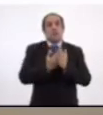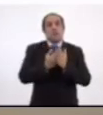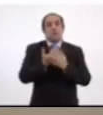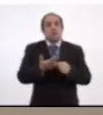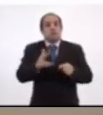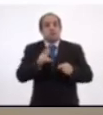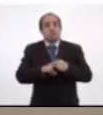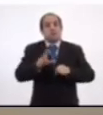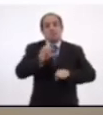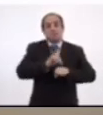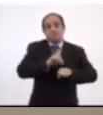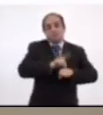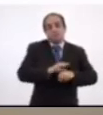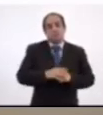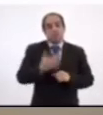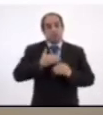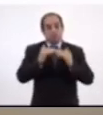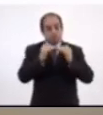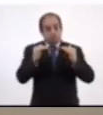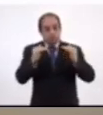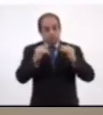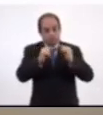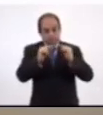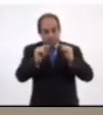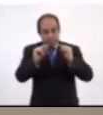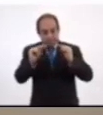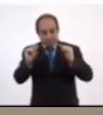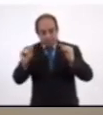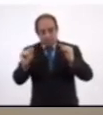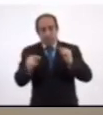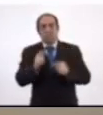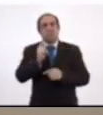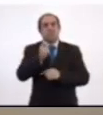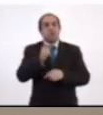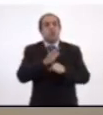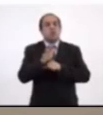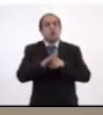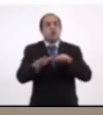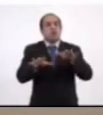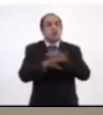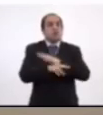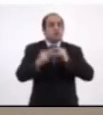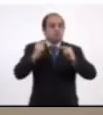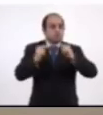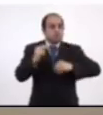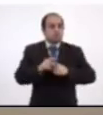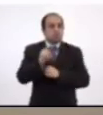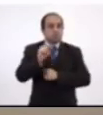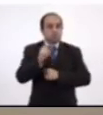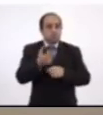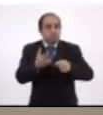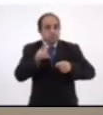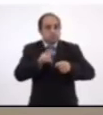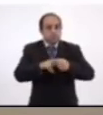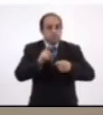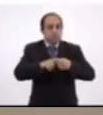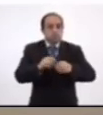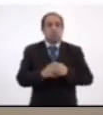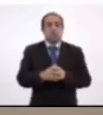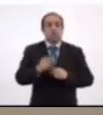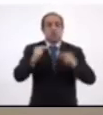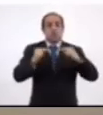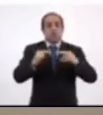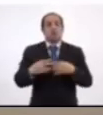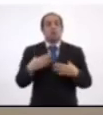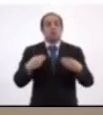previo y va en línea con esa línea punteada que nos refiere a cuál debería ser la tasa de cambio para esta misma magnitud de hospitalizados en una tasa reproductiva del